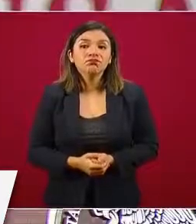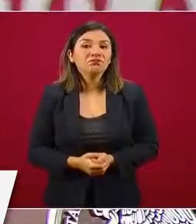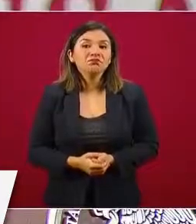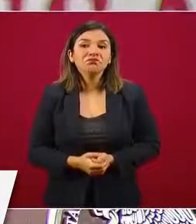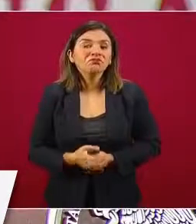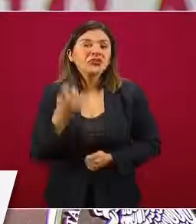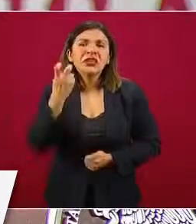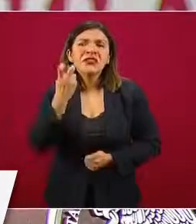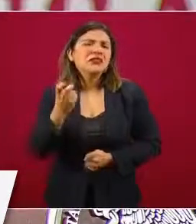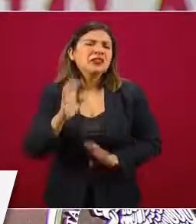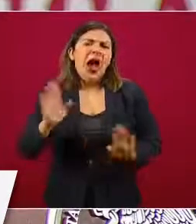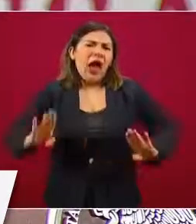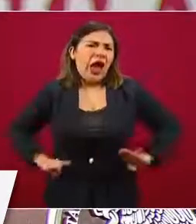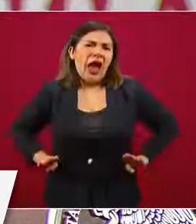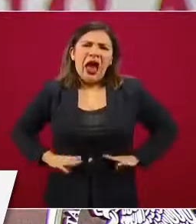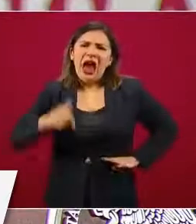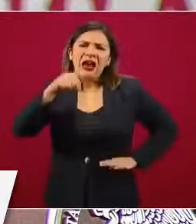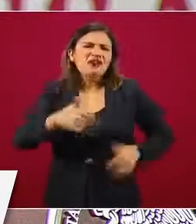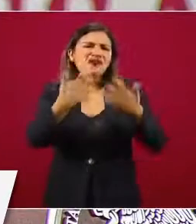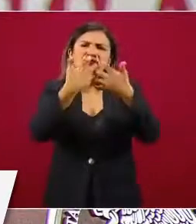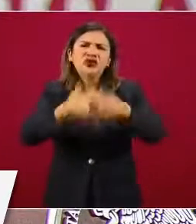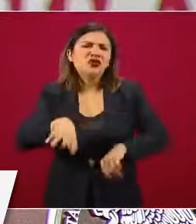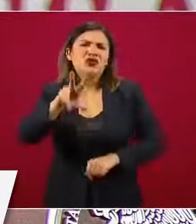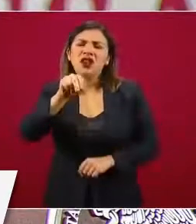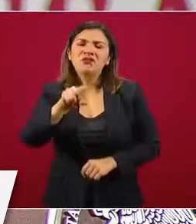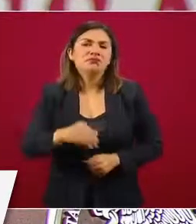eso ya no funciona.